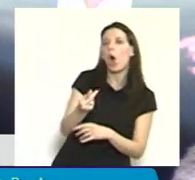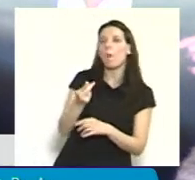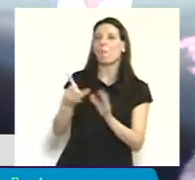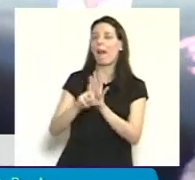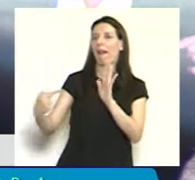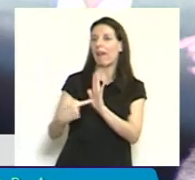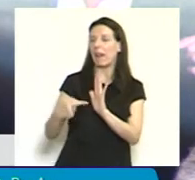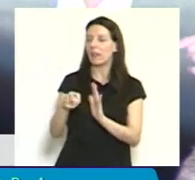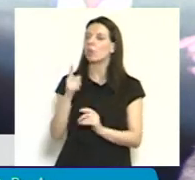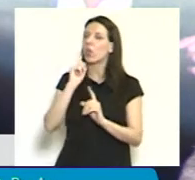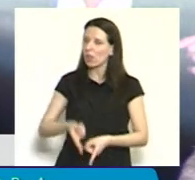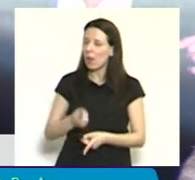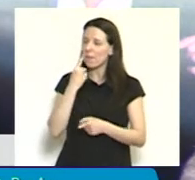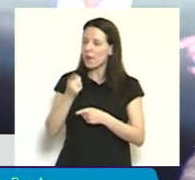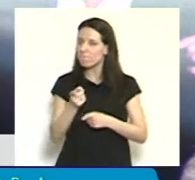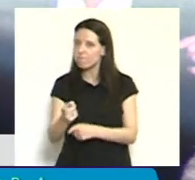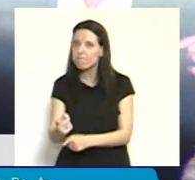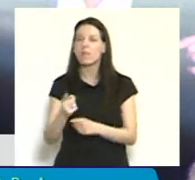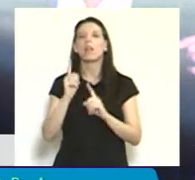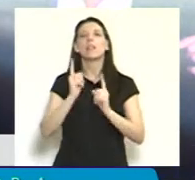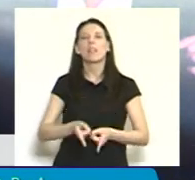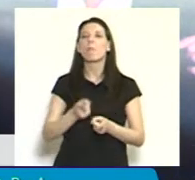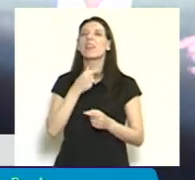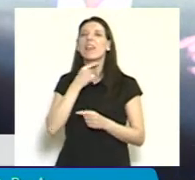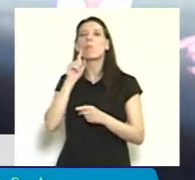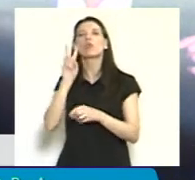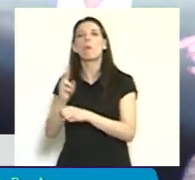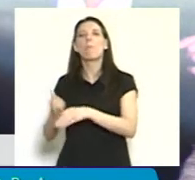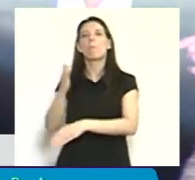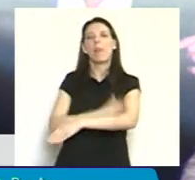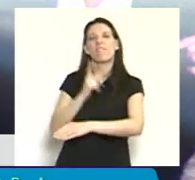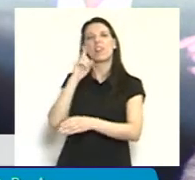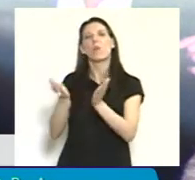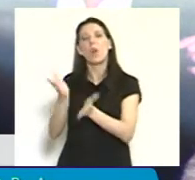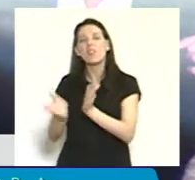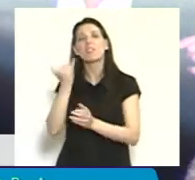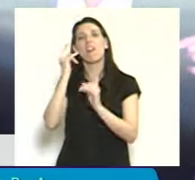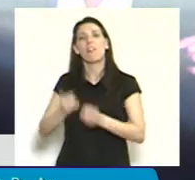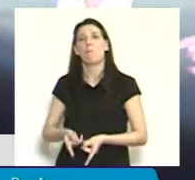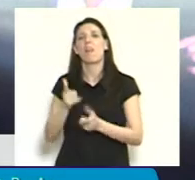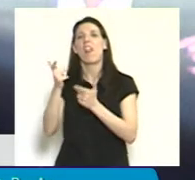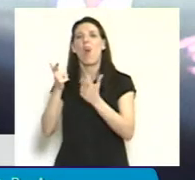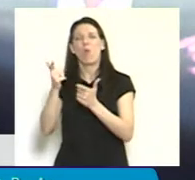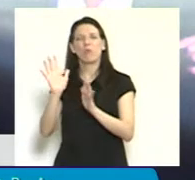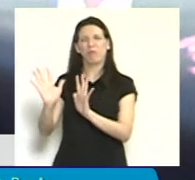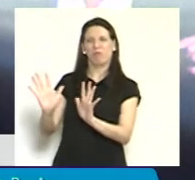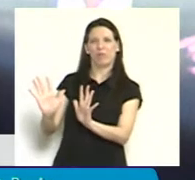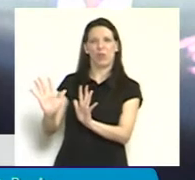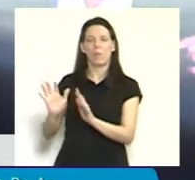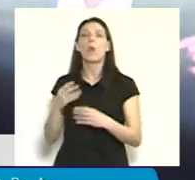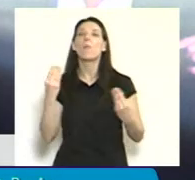situando la cuestión esencial de la prevención de la violencia y el uso de las armas de fuego, porque sabemos que las